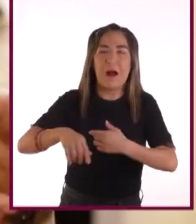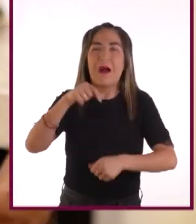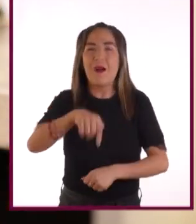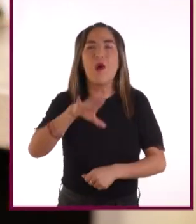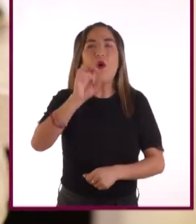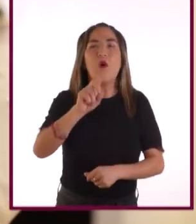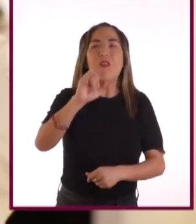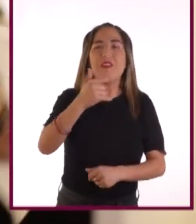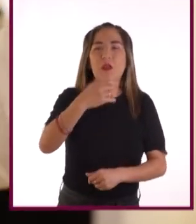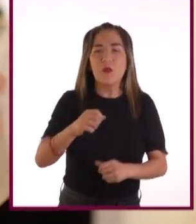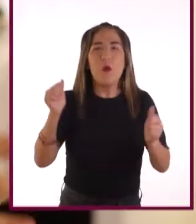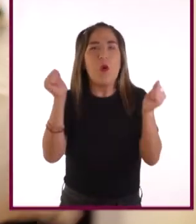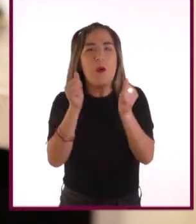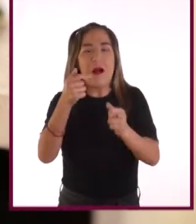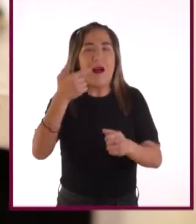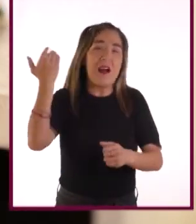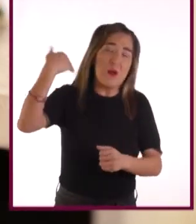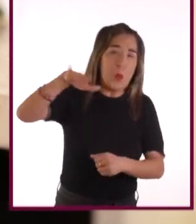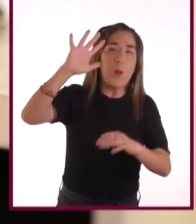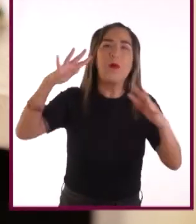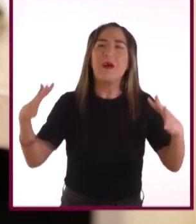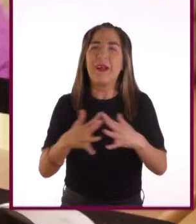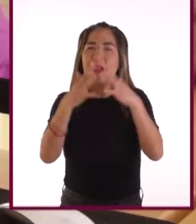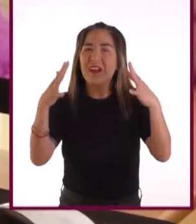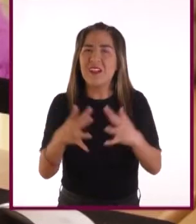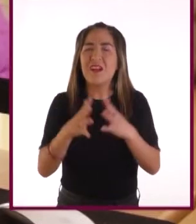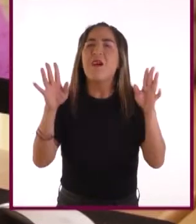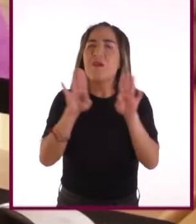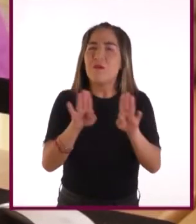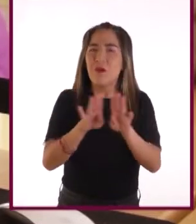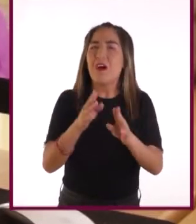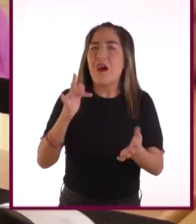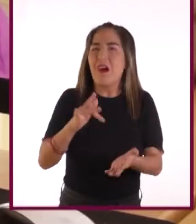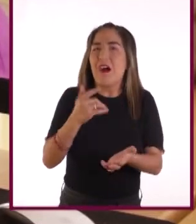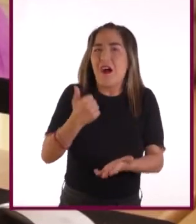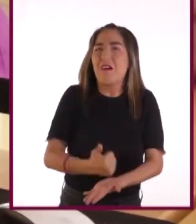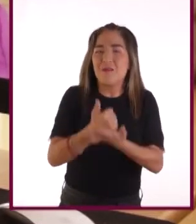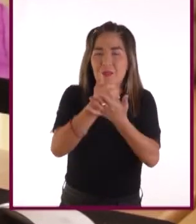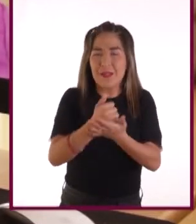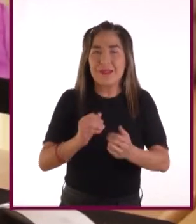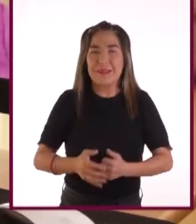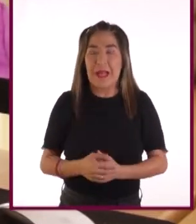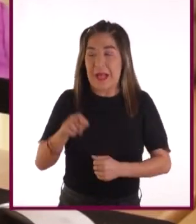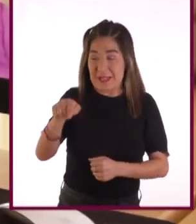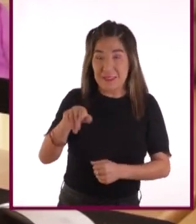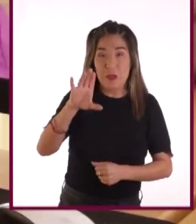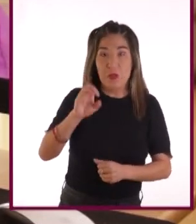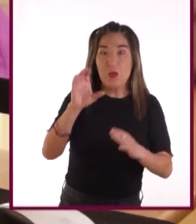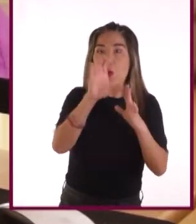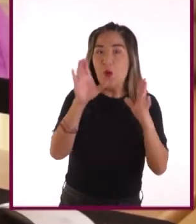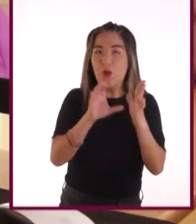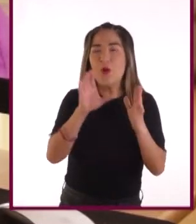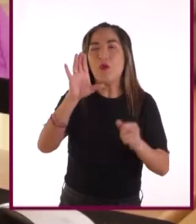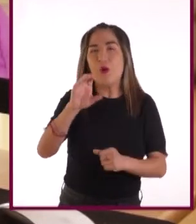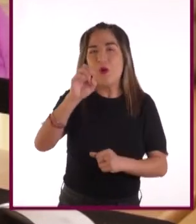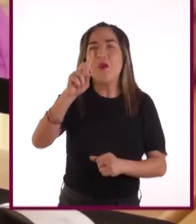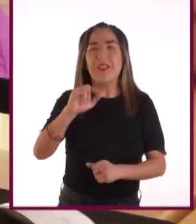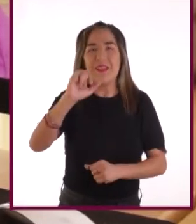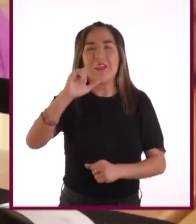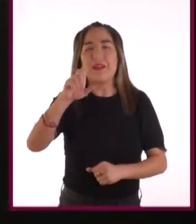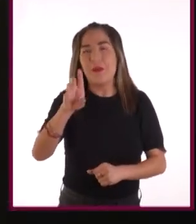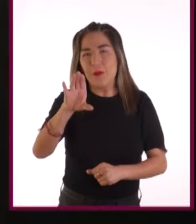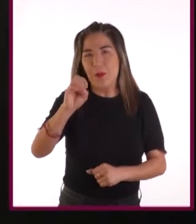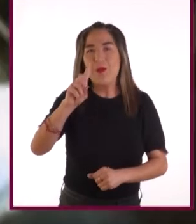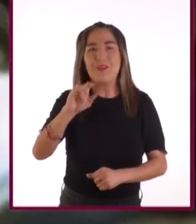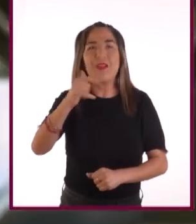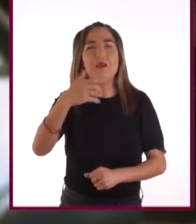código Morse en las guerras así de siglos pasados? Pues como era un código, en la Segunda Guerra Mundial,